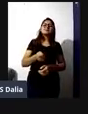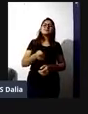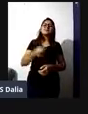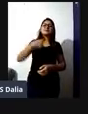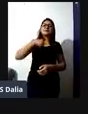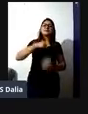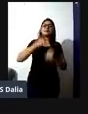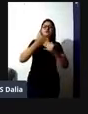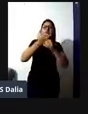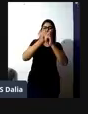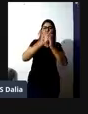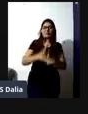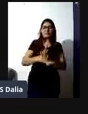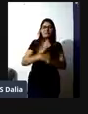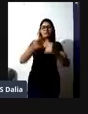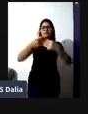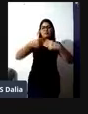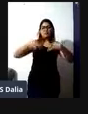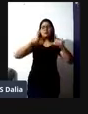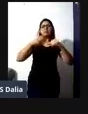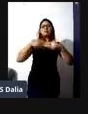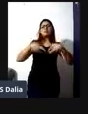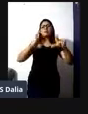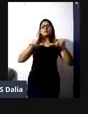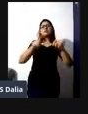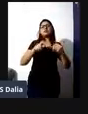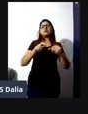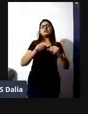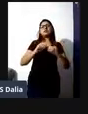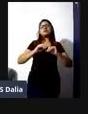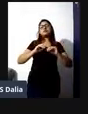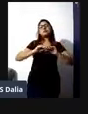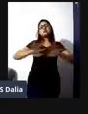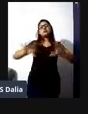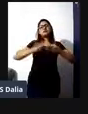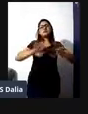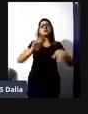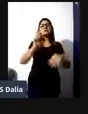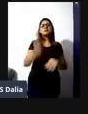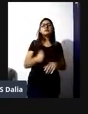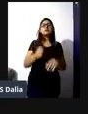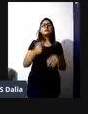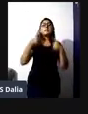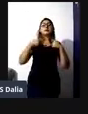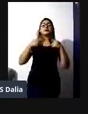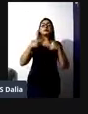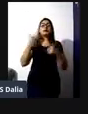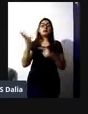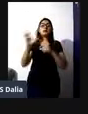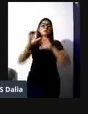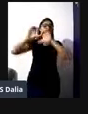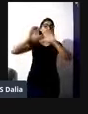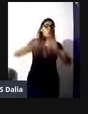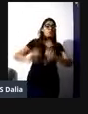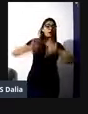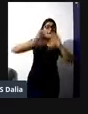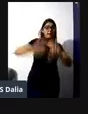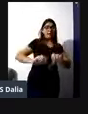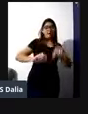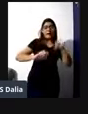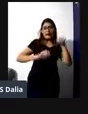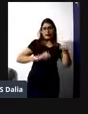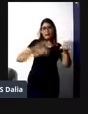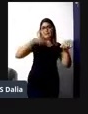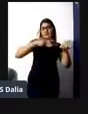compartiendo información para las personas que cuidan, porque a veces sí nos olvidamos mucho de las